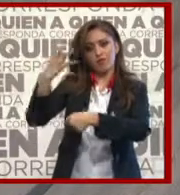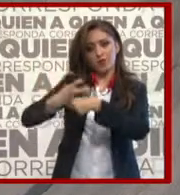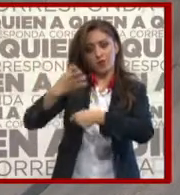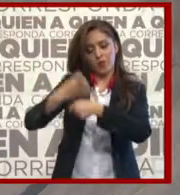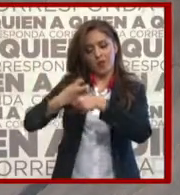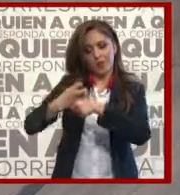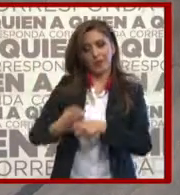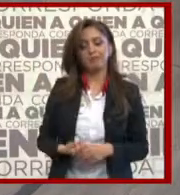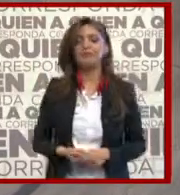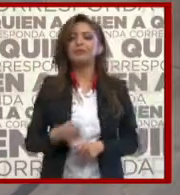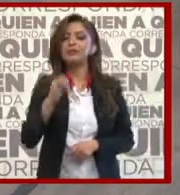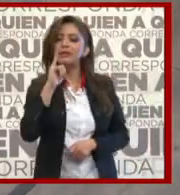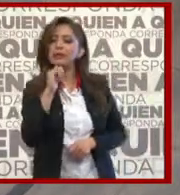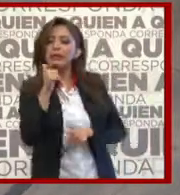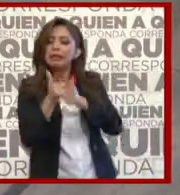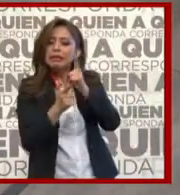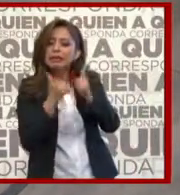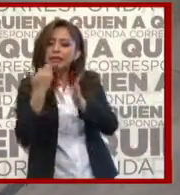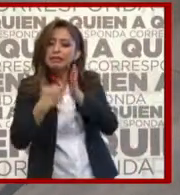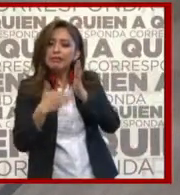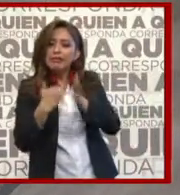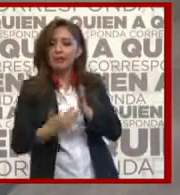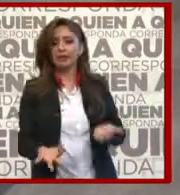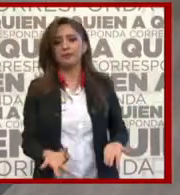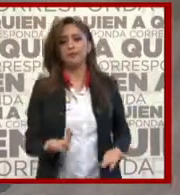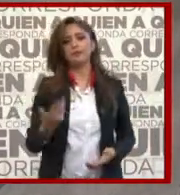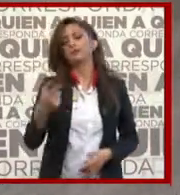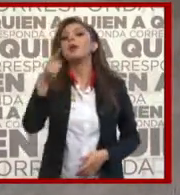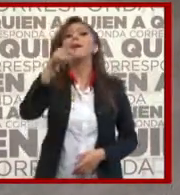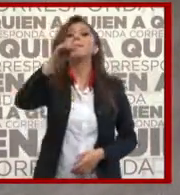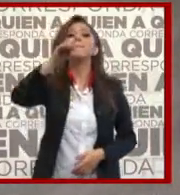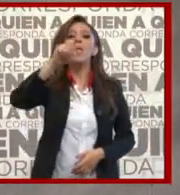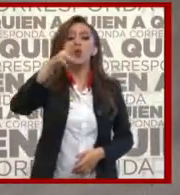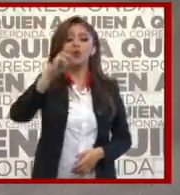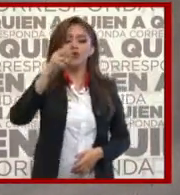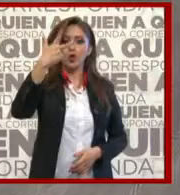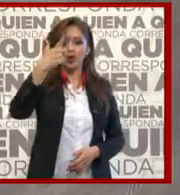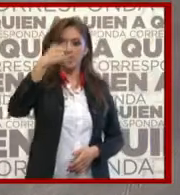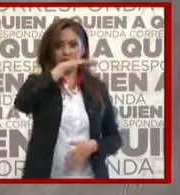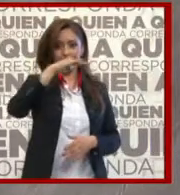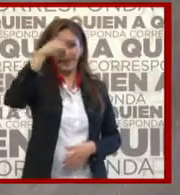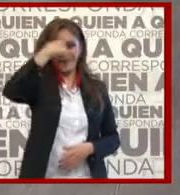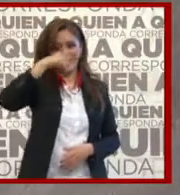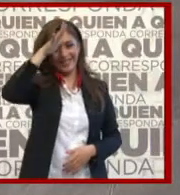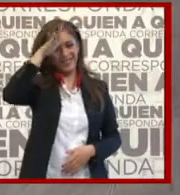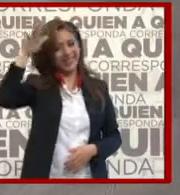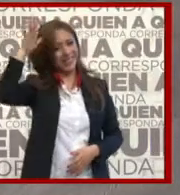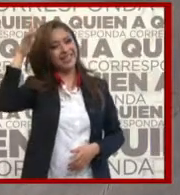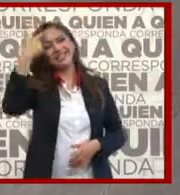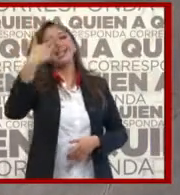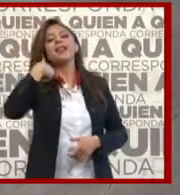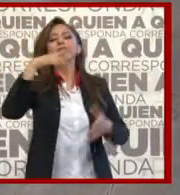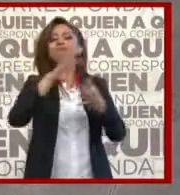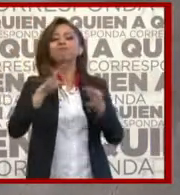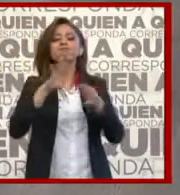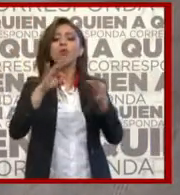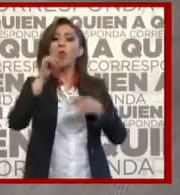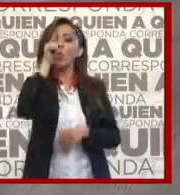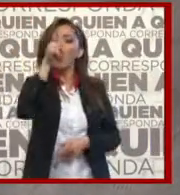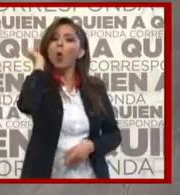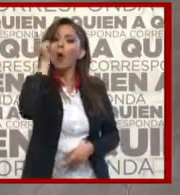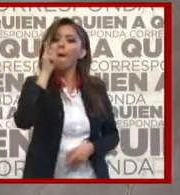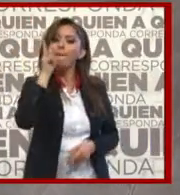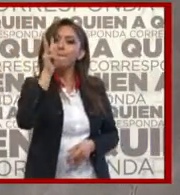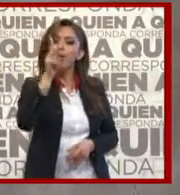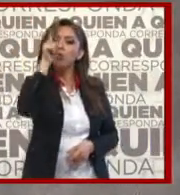medio rudo Pero bueno aho Mancera en El Hormiguero lunes a jueves 88:30 de la noche por Azteca 7 donde les damos de qué hablar no se lo pierda